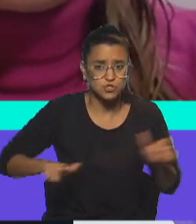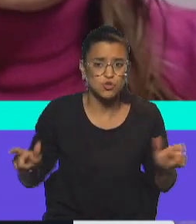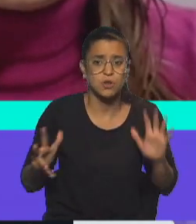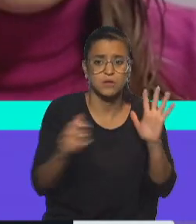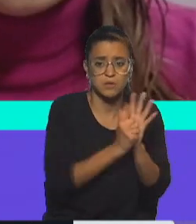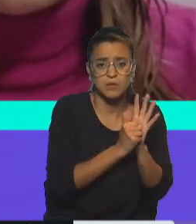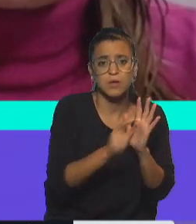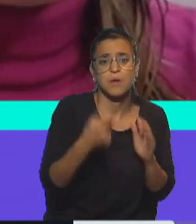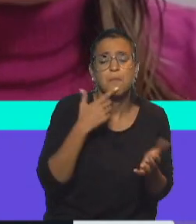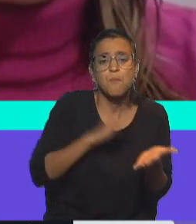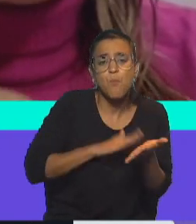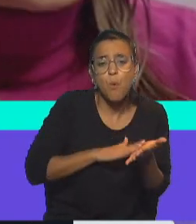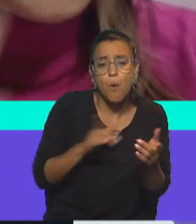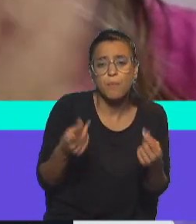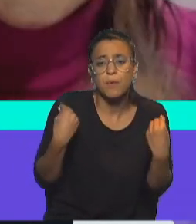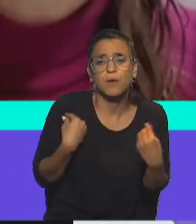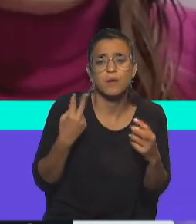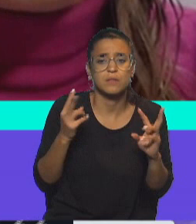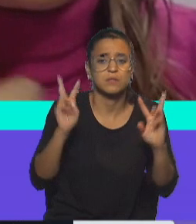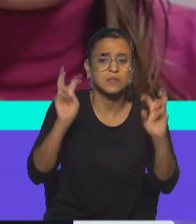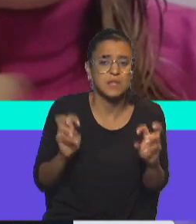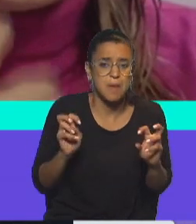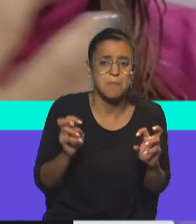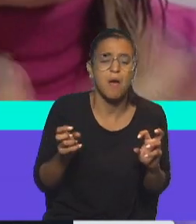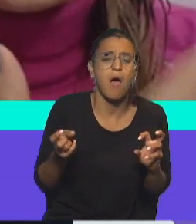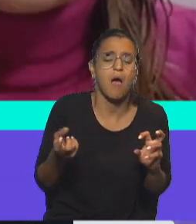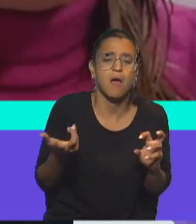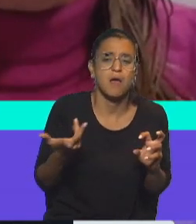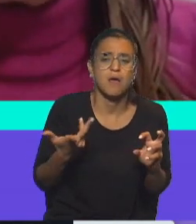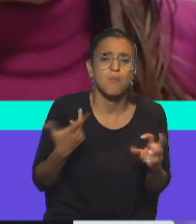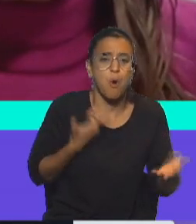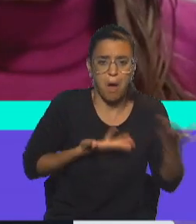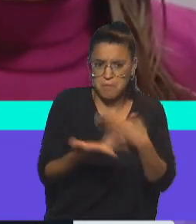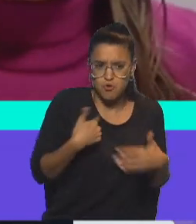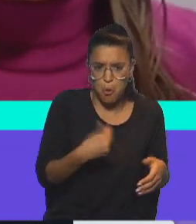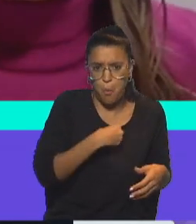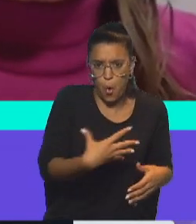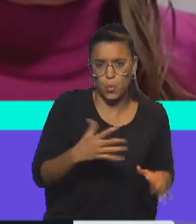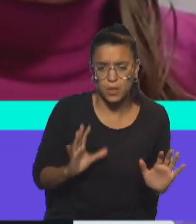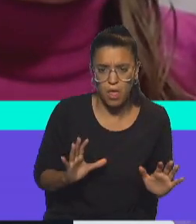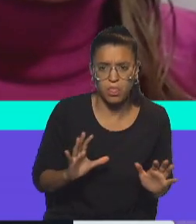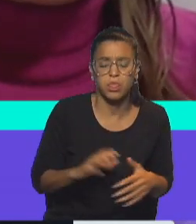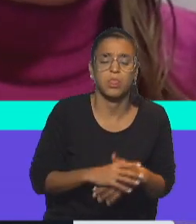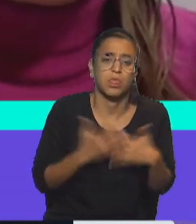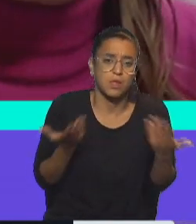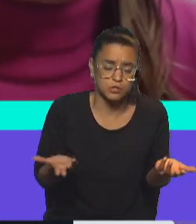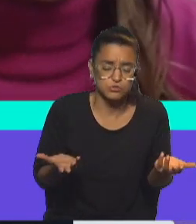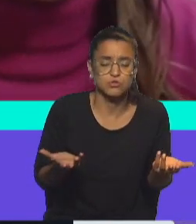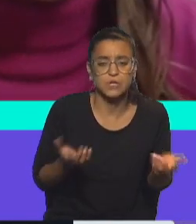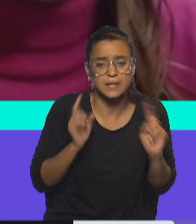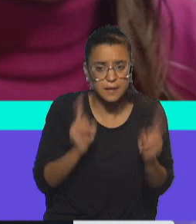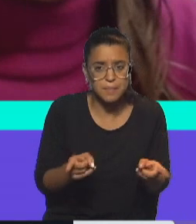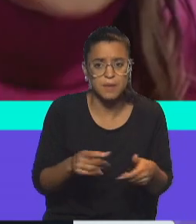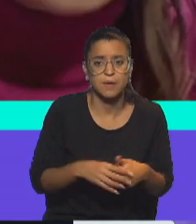en un ensayo clínico es por una cuestión altruista, no obtienen, digamos, nada a cambio, y entonces incluso